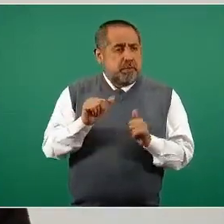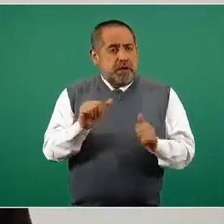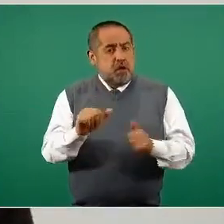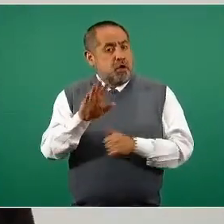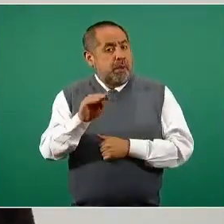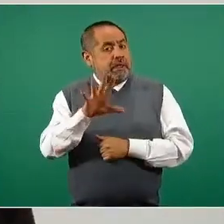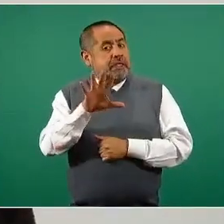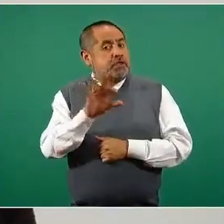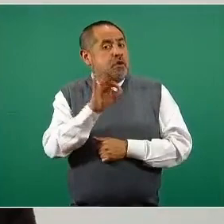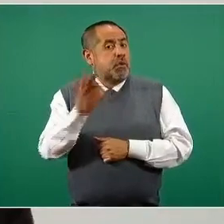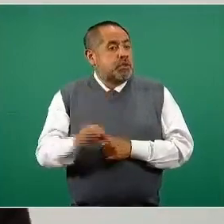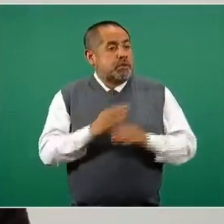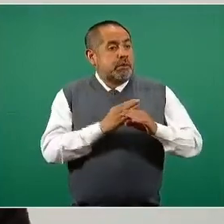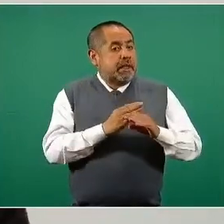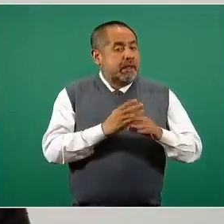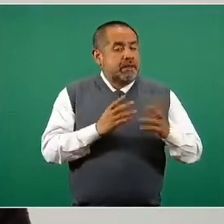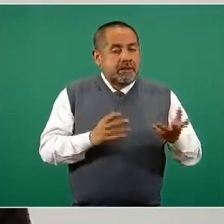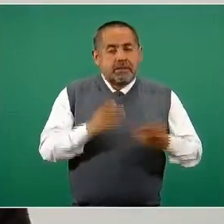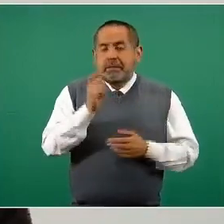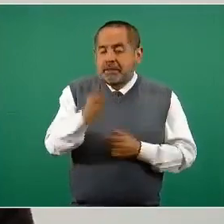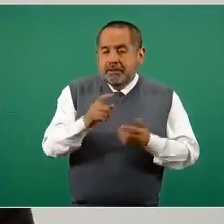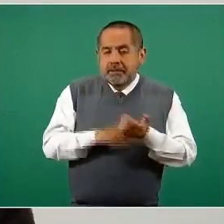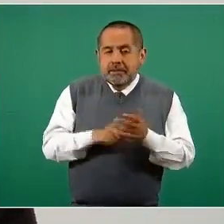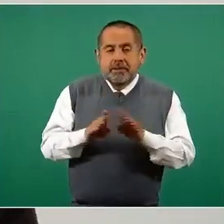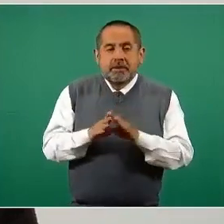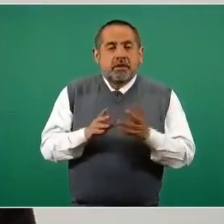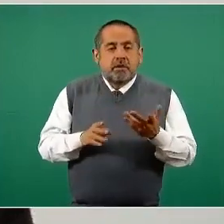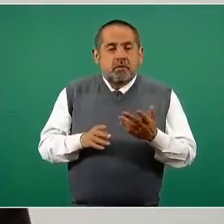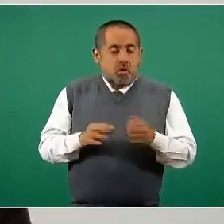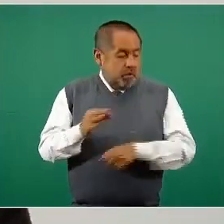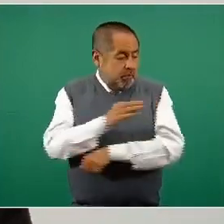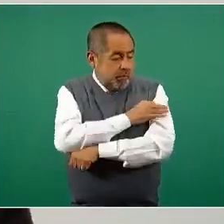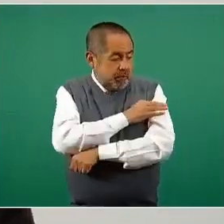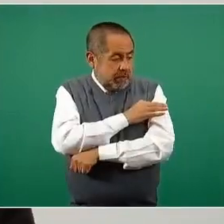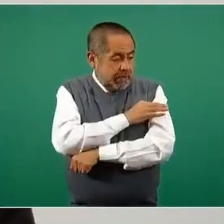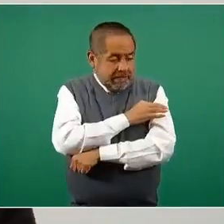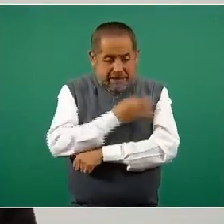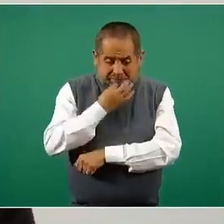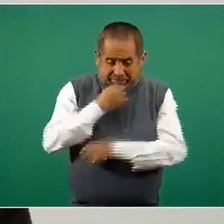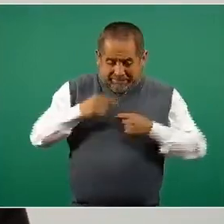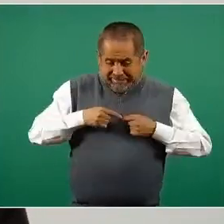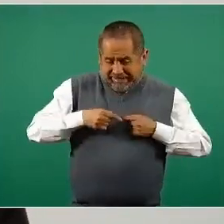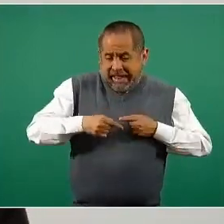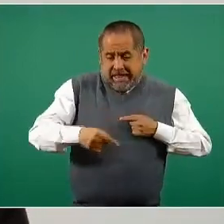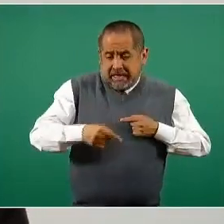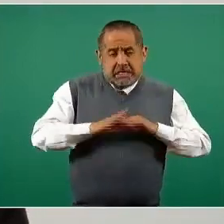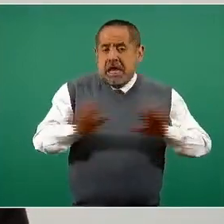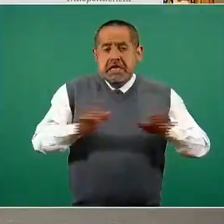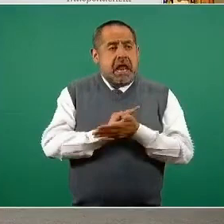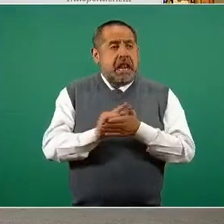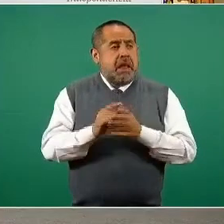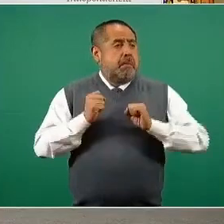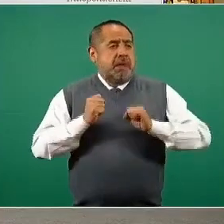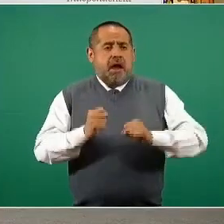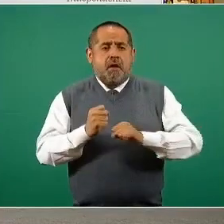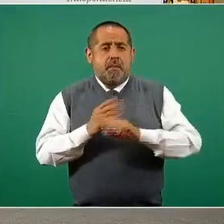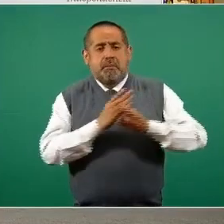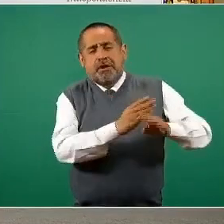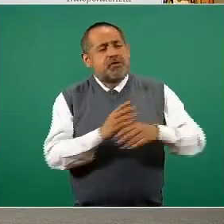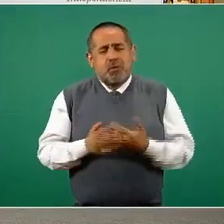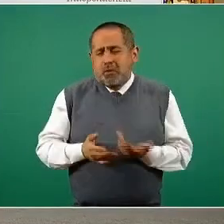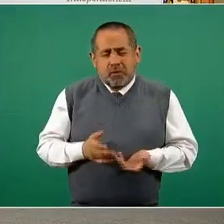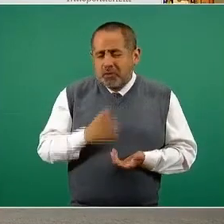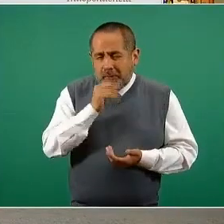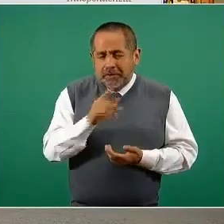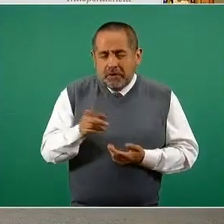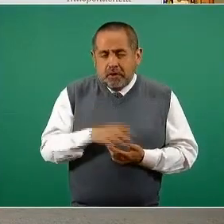¿sí? Pero esa efectividad no se logra en los siguientes minutos o en la siguiente hora de aplicada la dosis. Cuando se